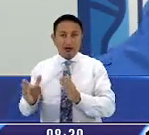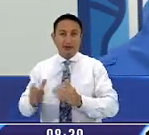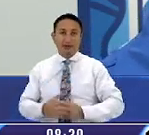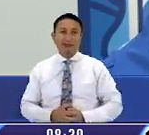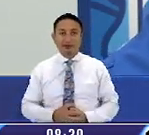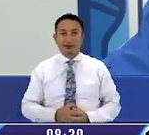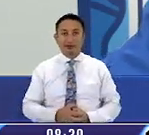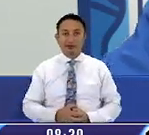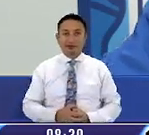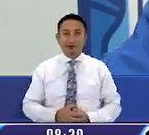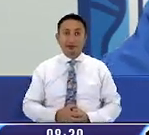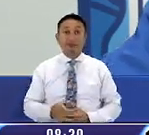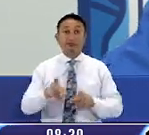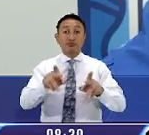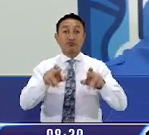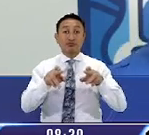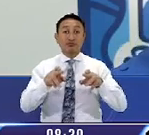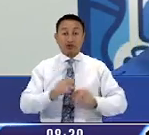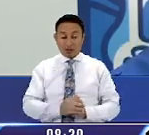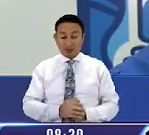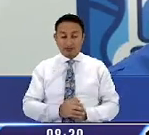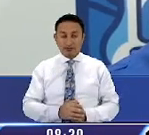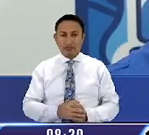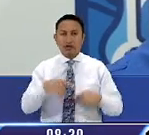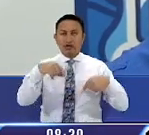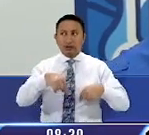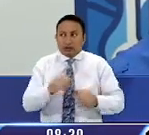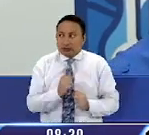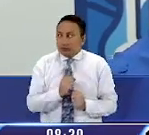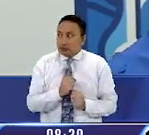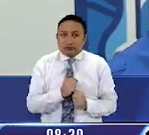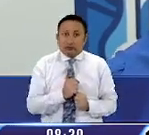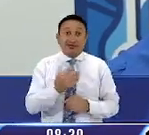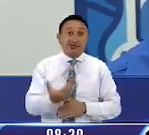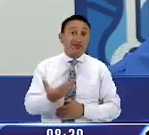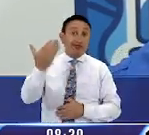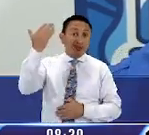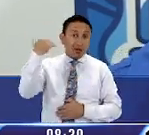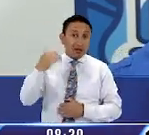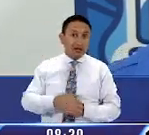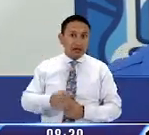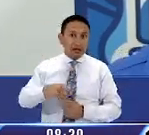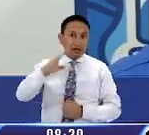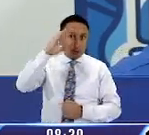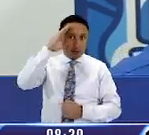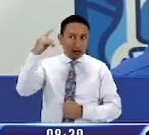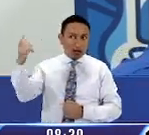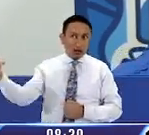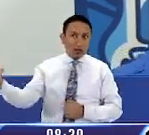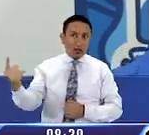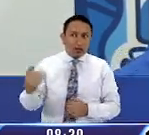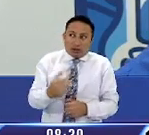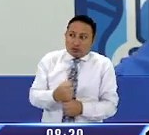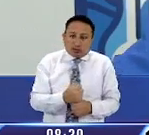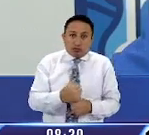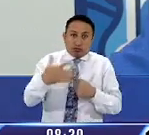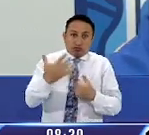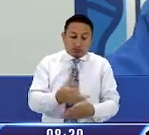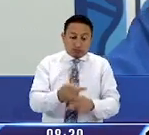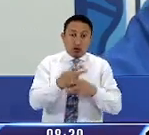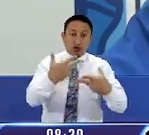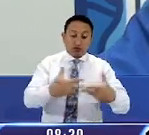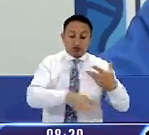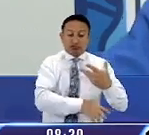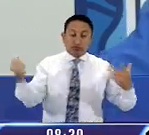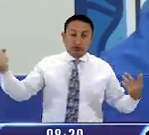ordenada y con los permisos, sin tener el temor que tenía uno antes de que puede llegar un agente de control y le